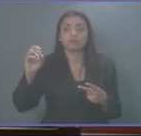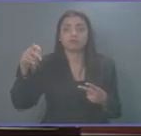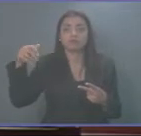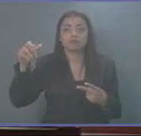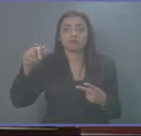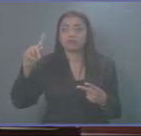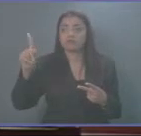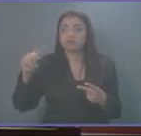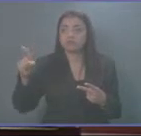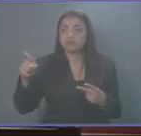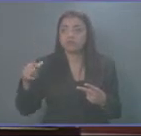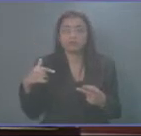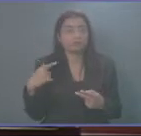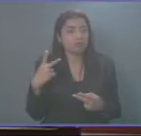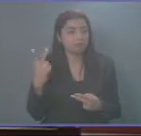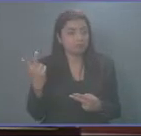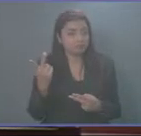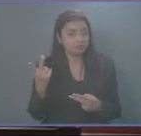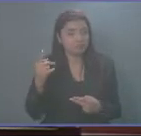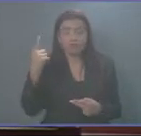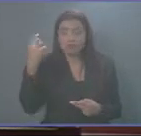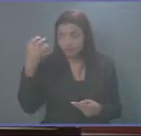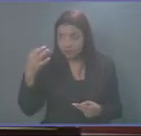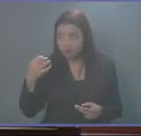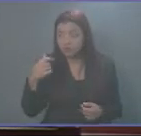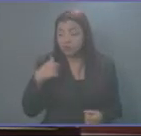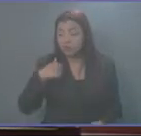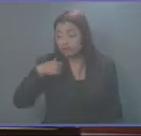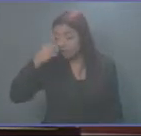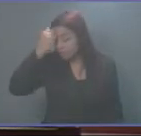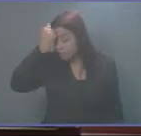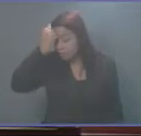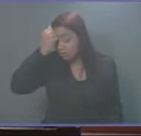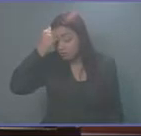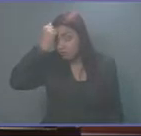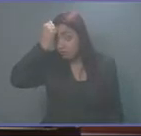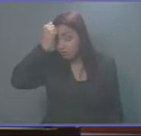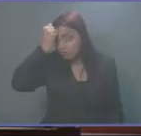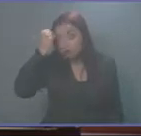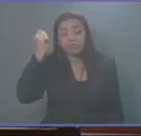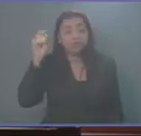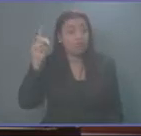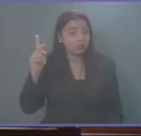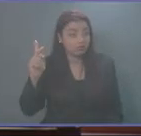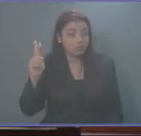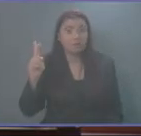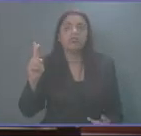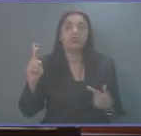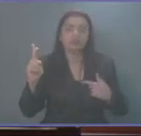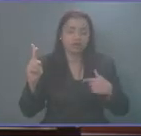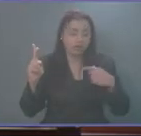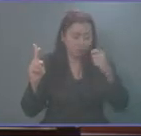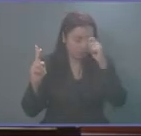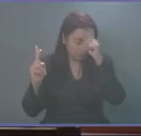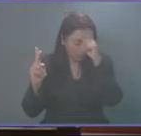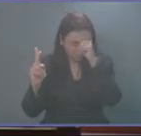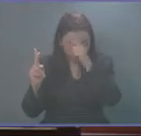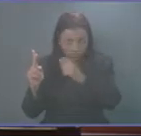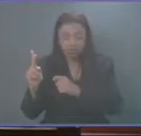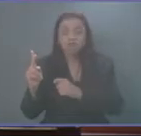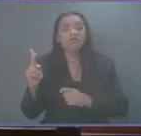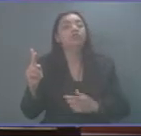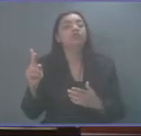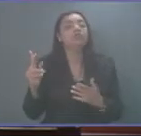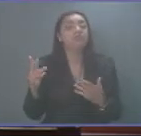A ambos les debo mucho de lo que he aprendido A ambos les debo muchísimo lo que